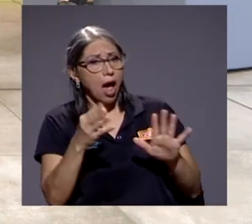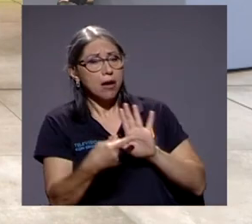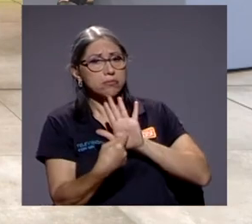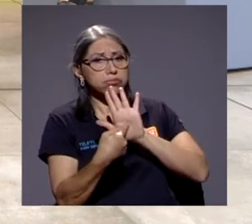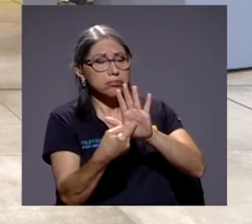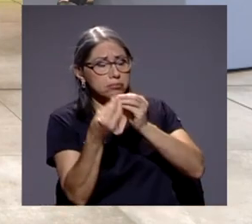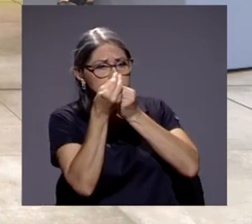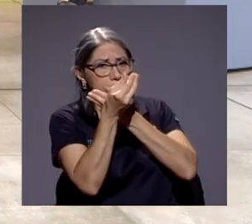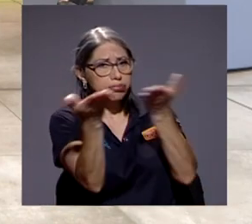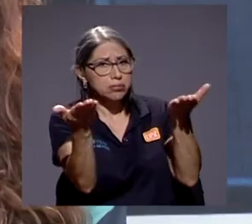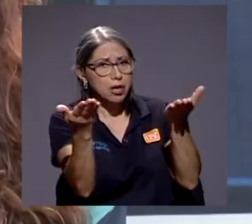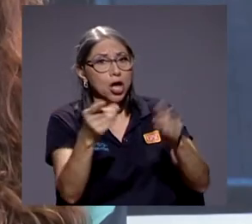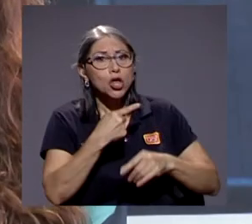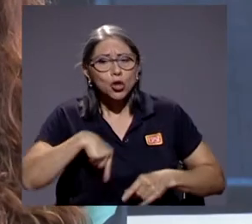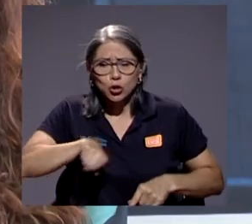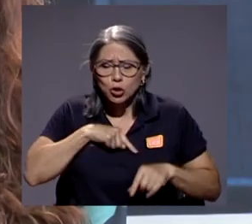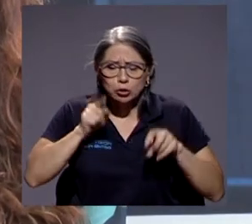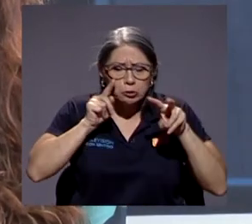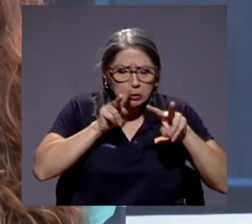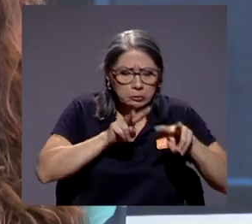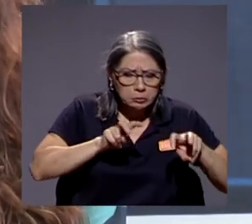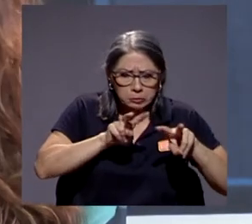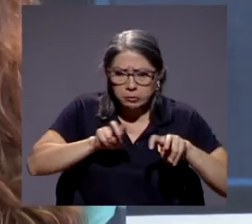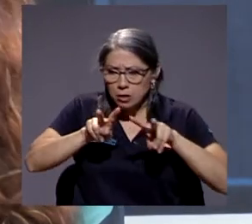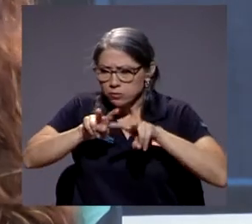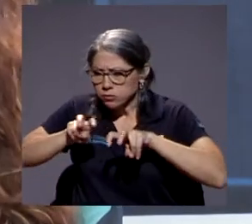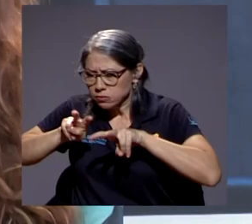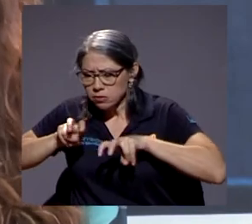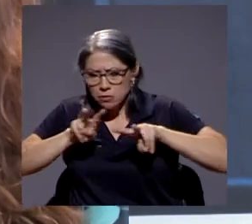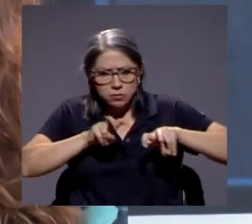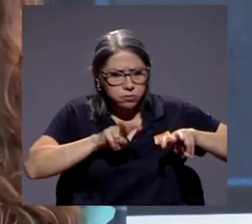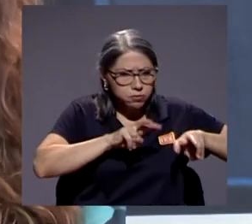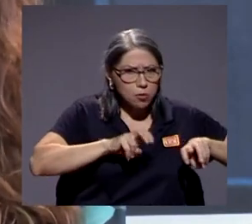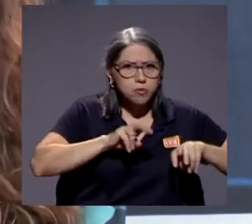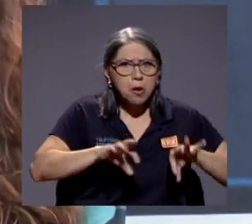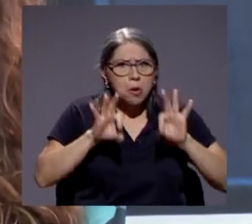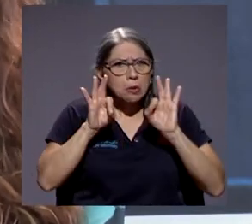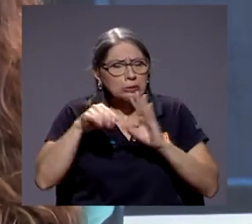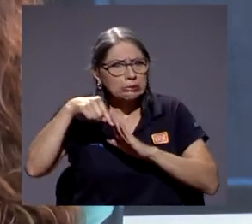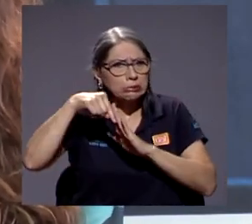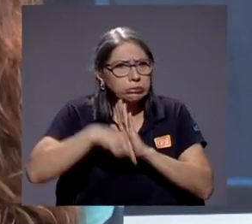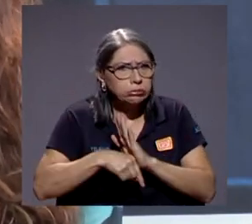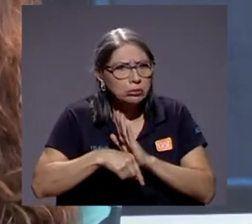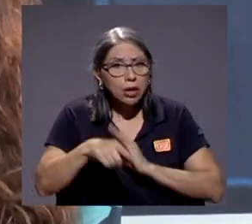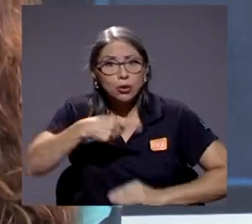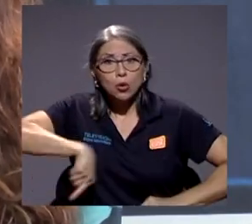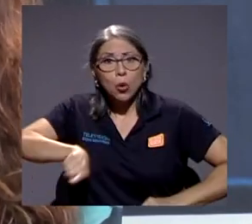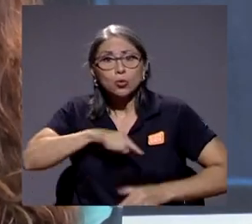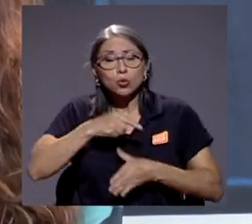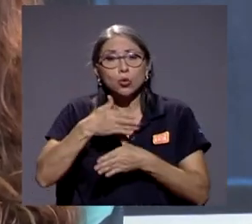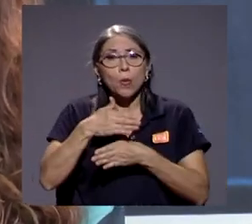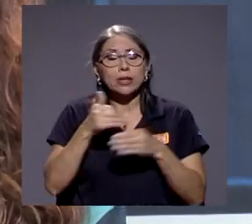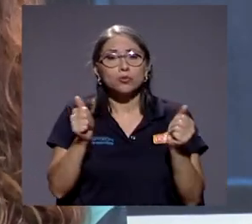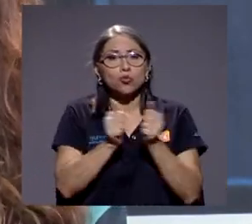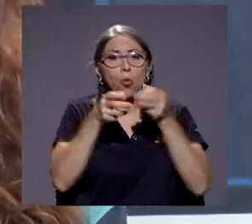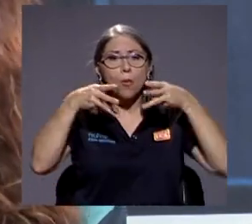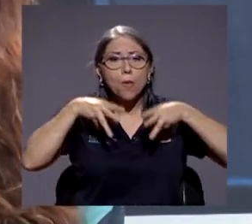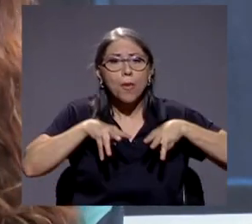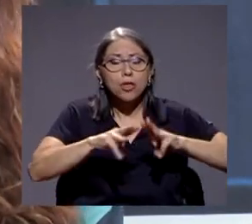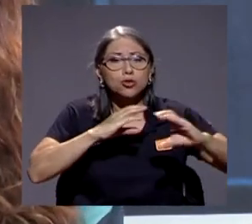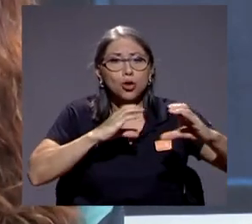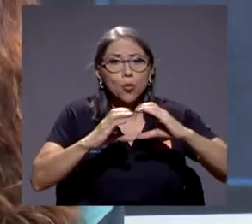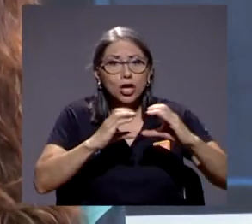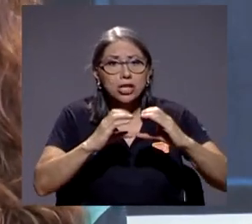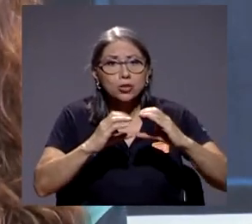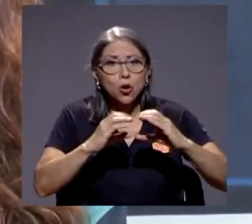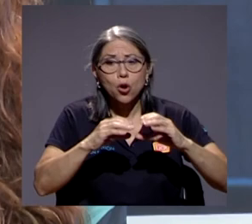muy conscientemente entonces los insumos que compartimos con los medios de comunicación con las organizaciones etcétera pues están